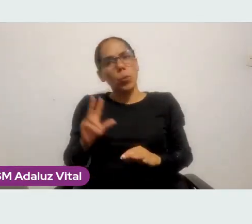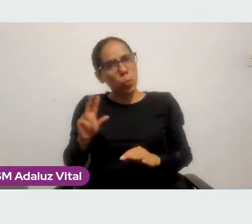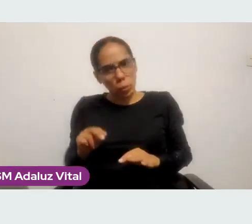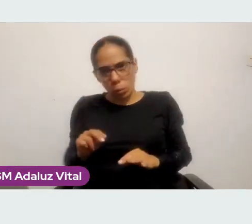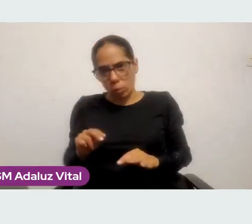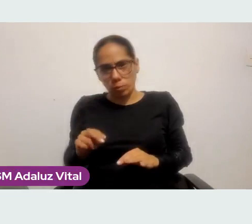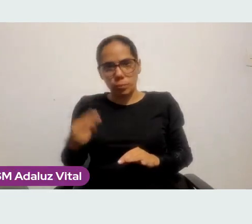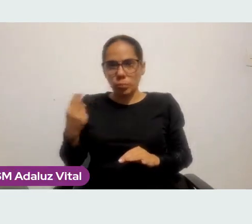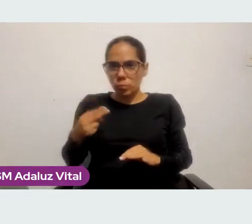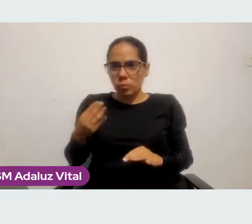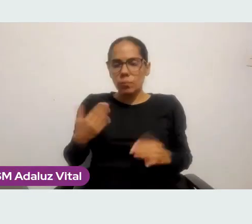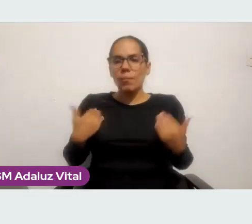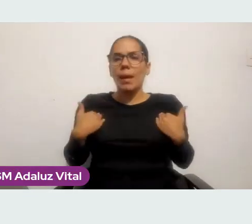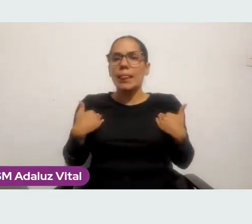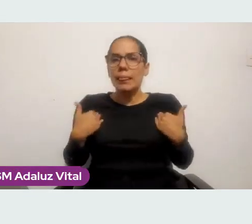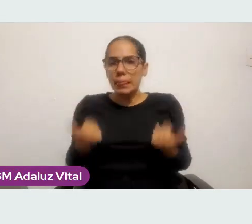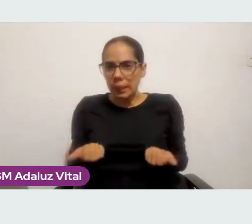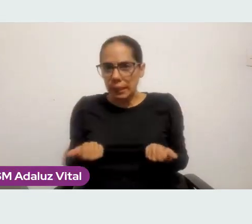y la salud